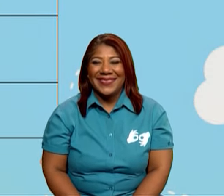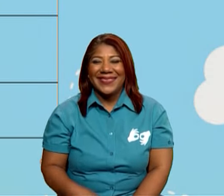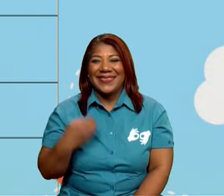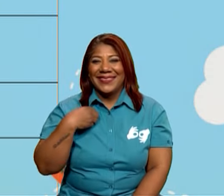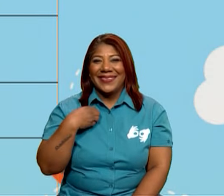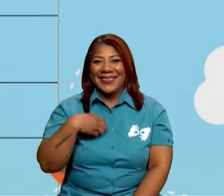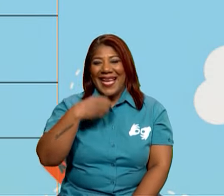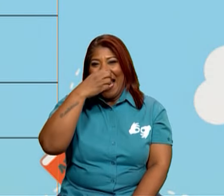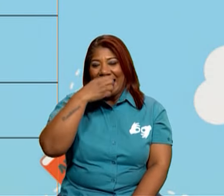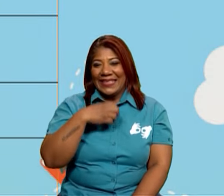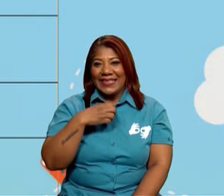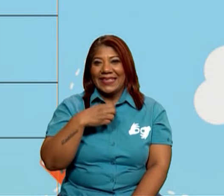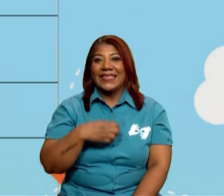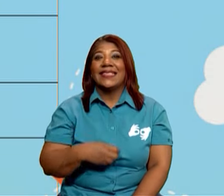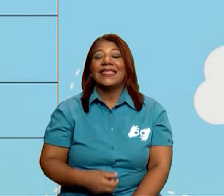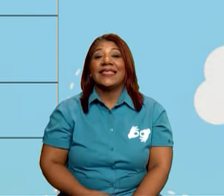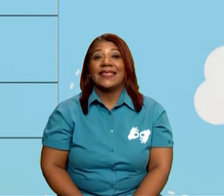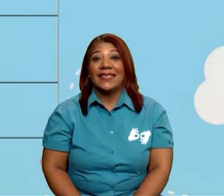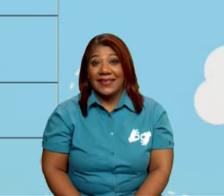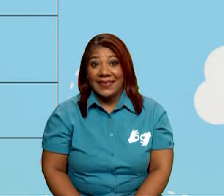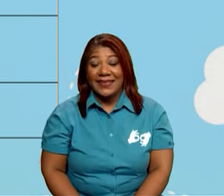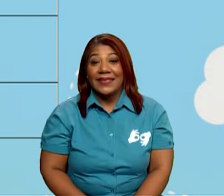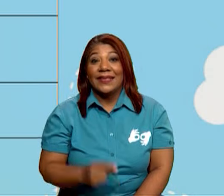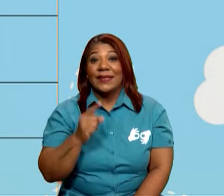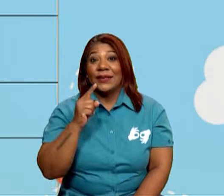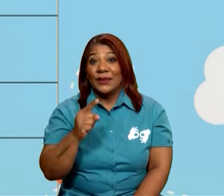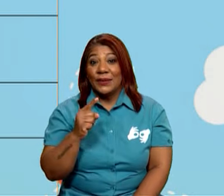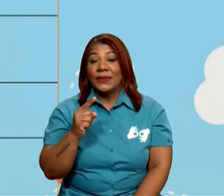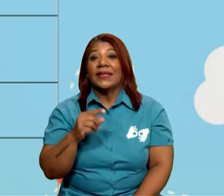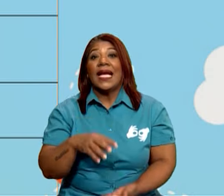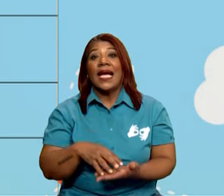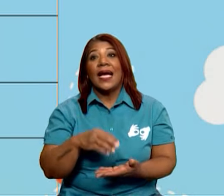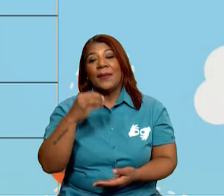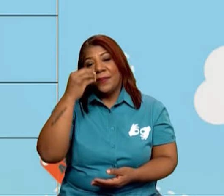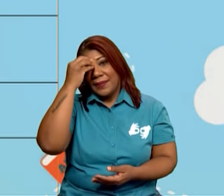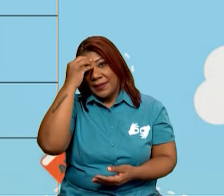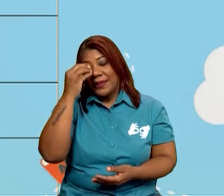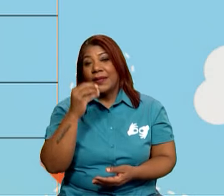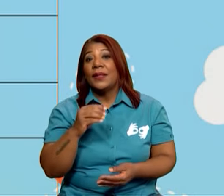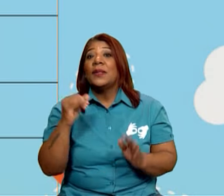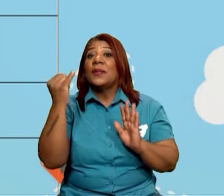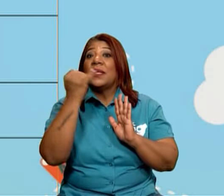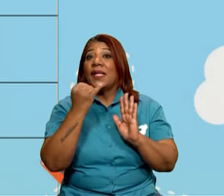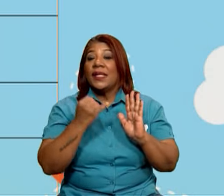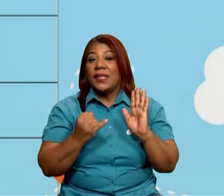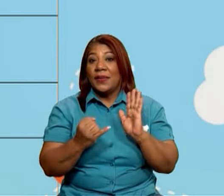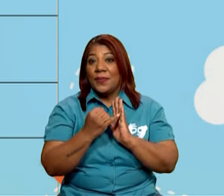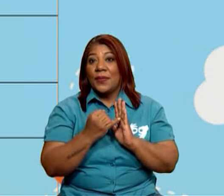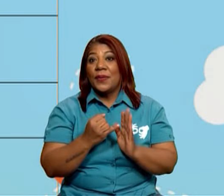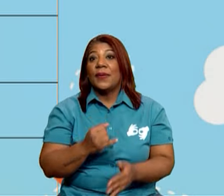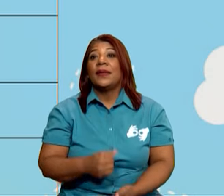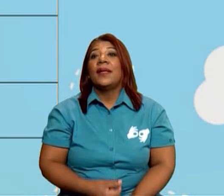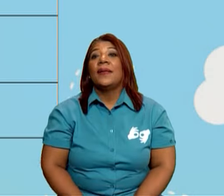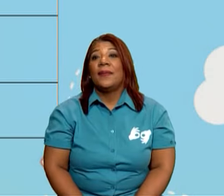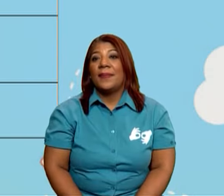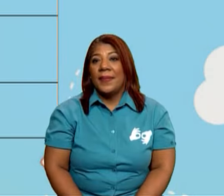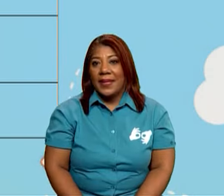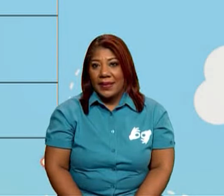Y si todavía estamos en ese proceso, ¿verdad? ¿Qué podemos hacer? El dibujo de